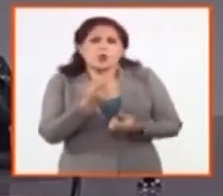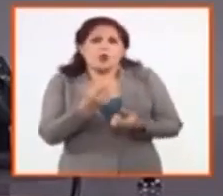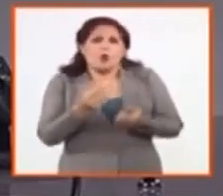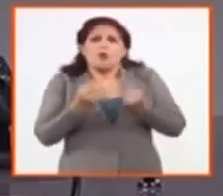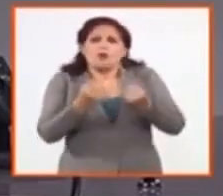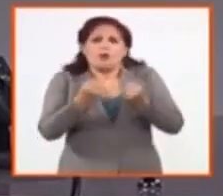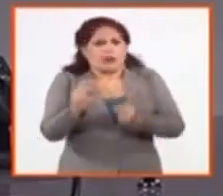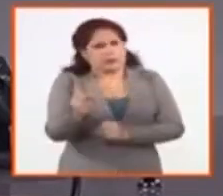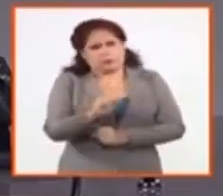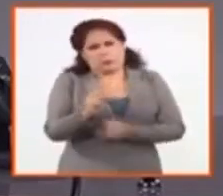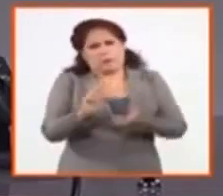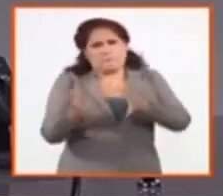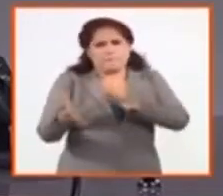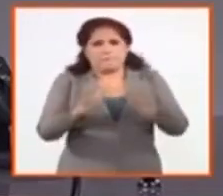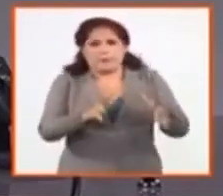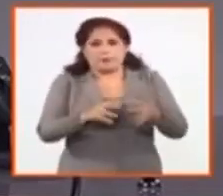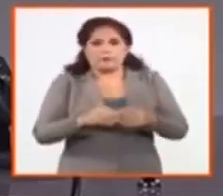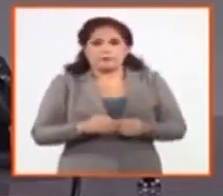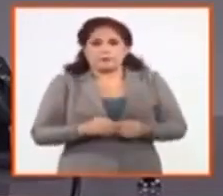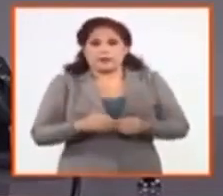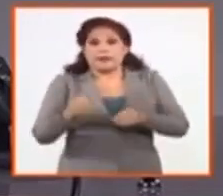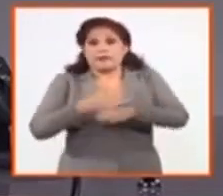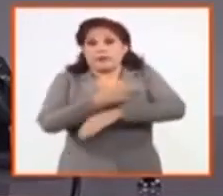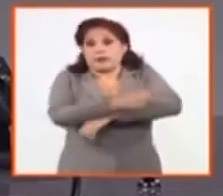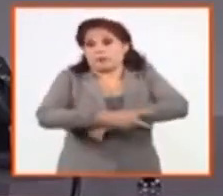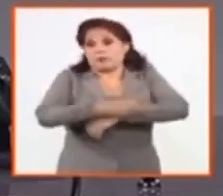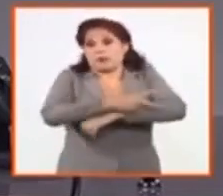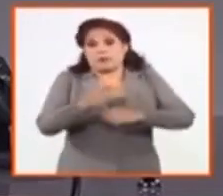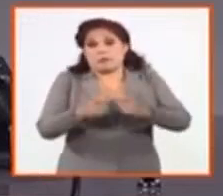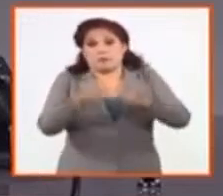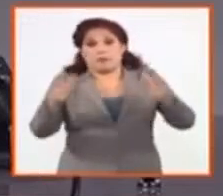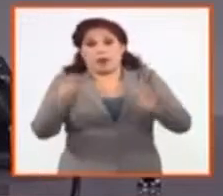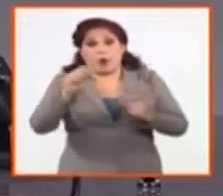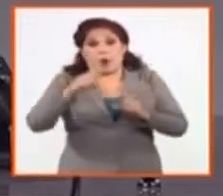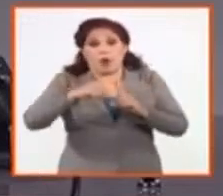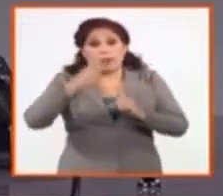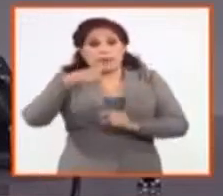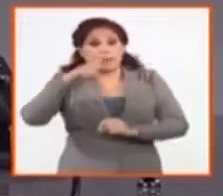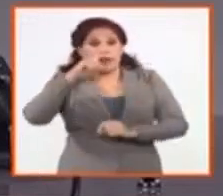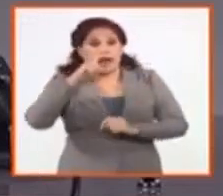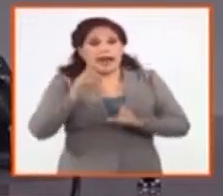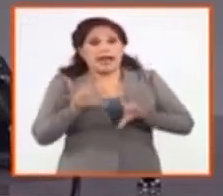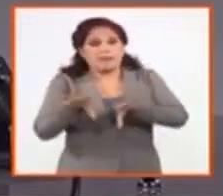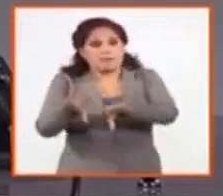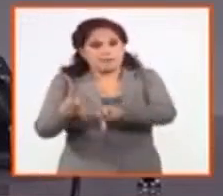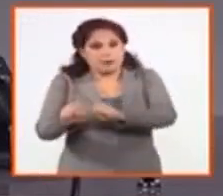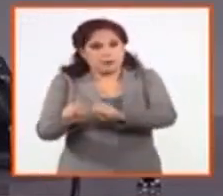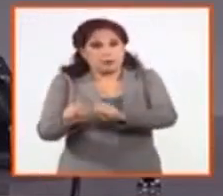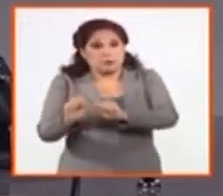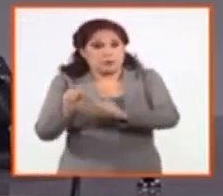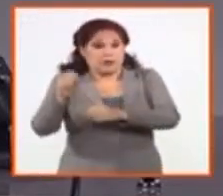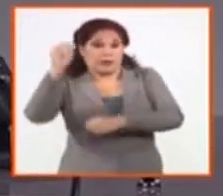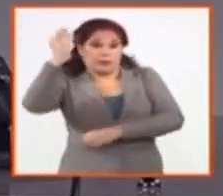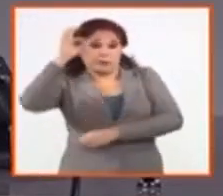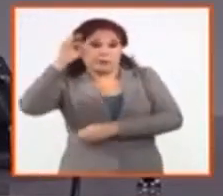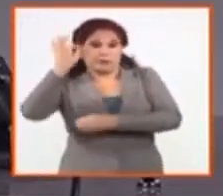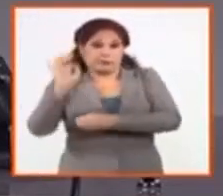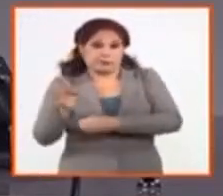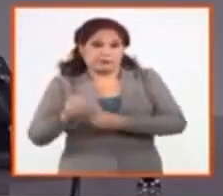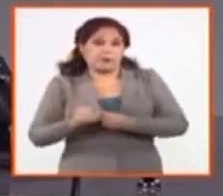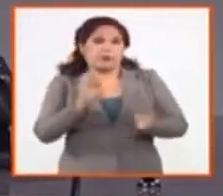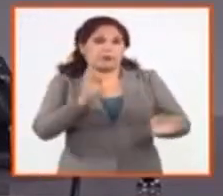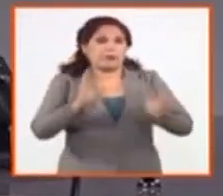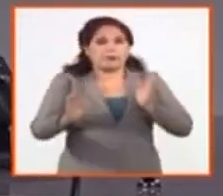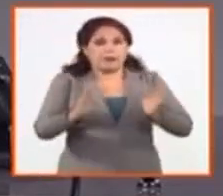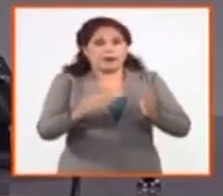efectivo, bastante completo de los países, la mayor parte de los países de la OTAN a Estados Unidos en la invasión y ocupación y durante un periodo bastante